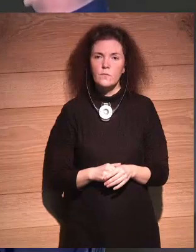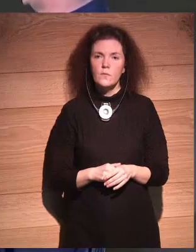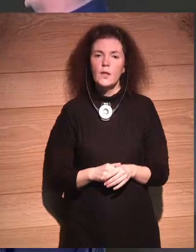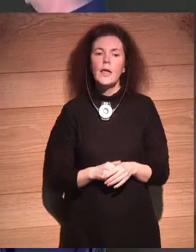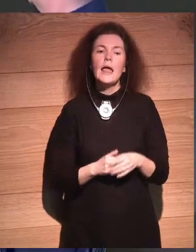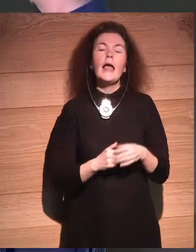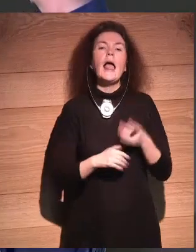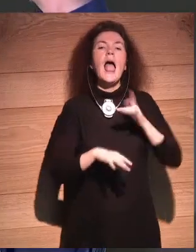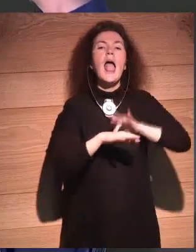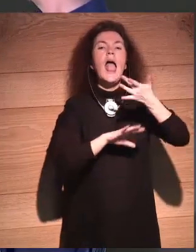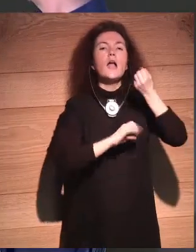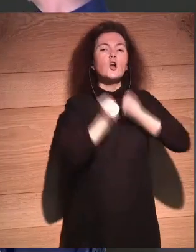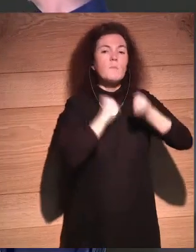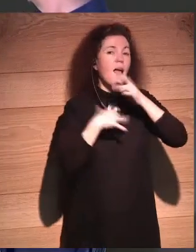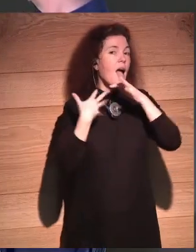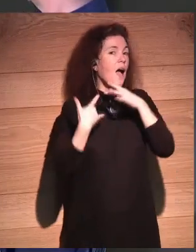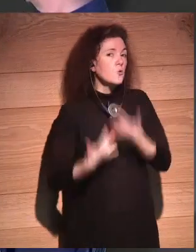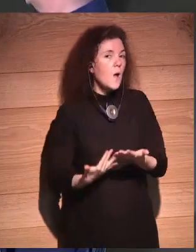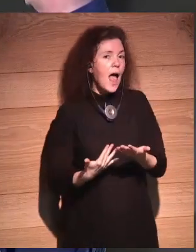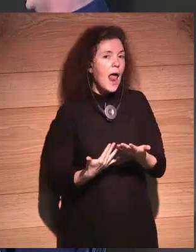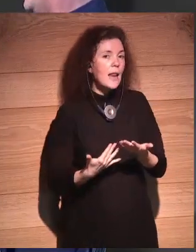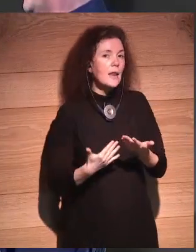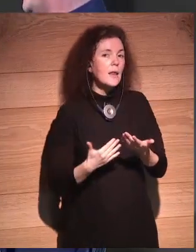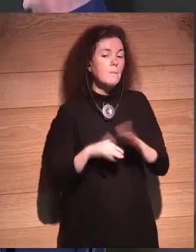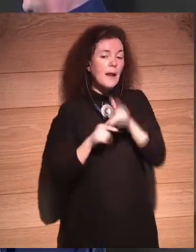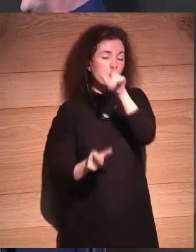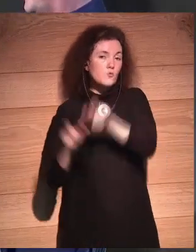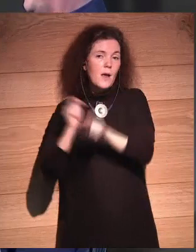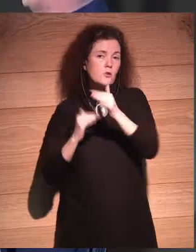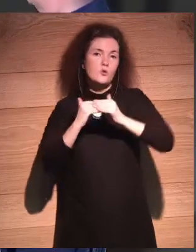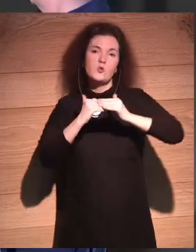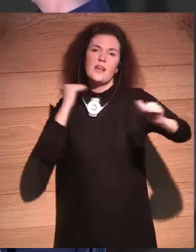La economía digital actual es insostenible para los humanos,